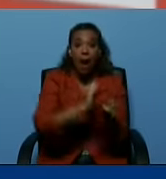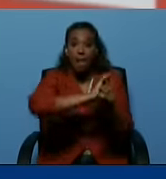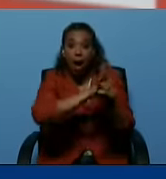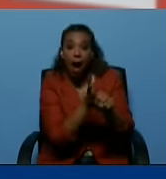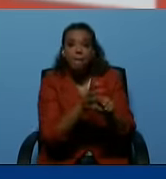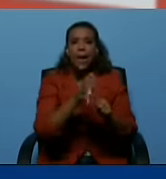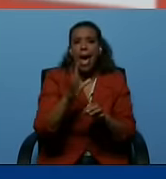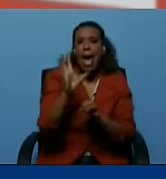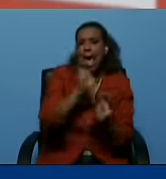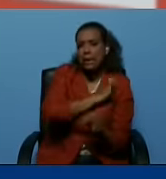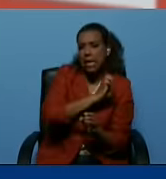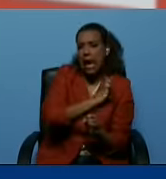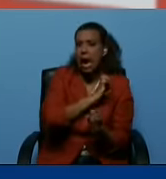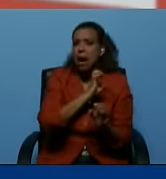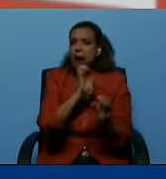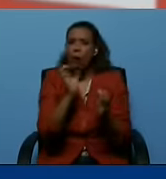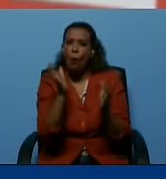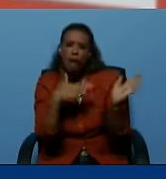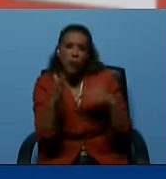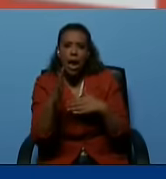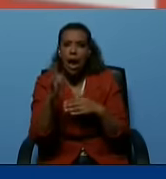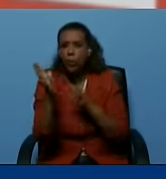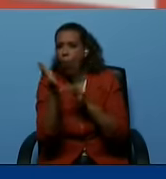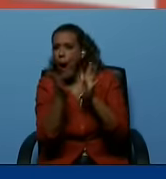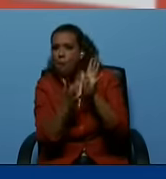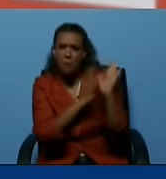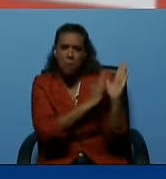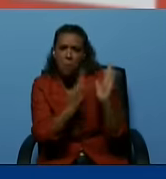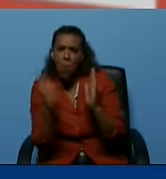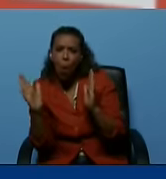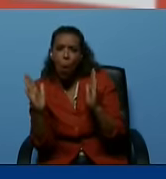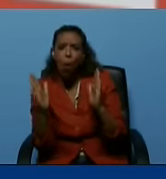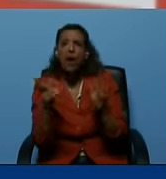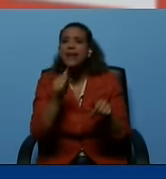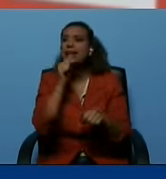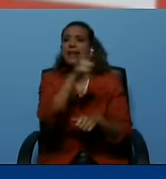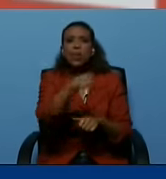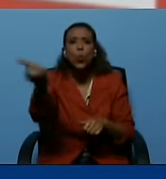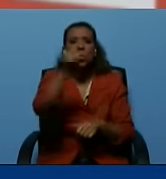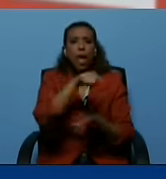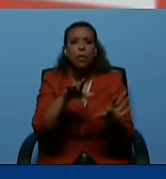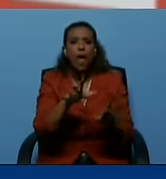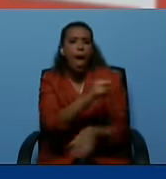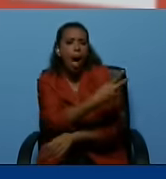abril empezaron a vacunar. ¿Quién de ustedes se vacunó contra el COVID?